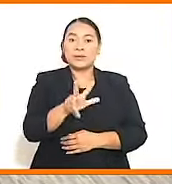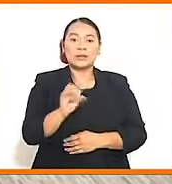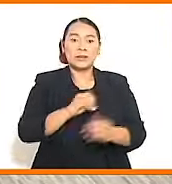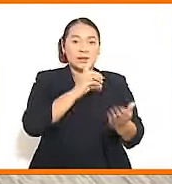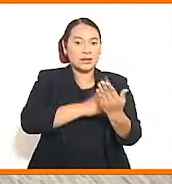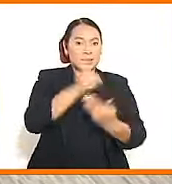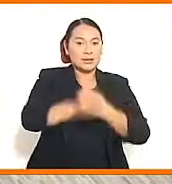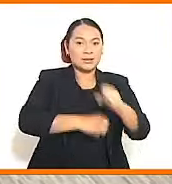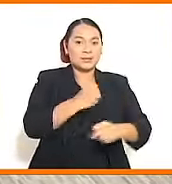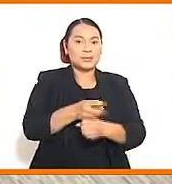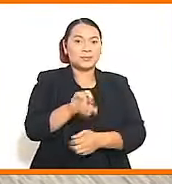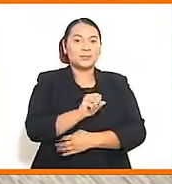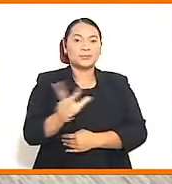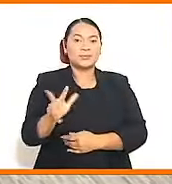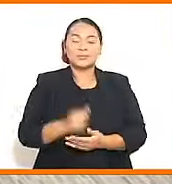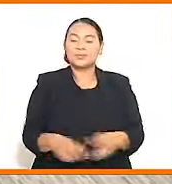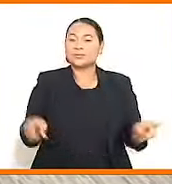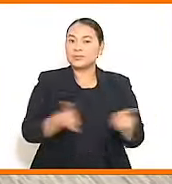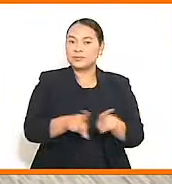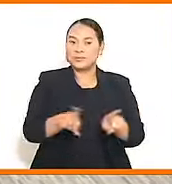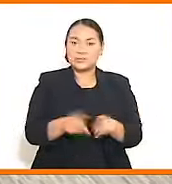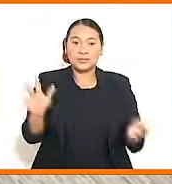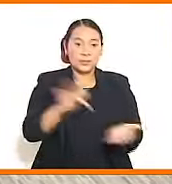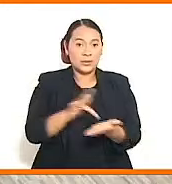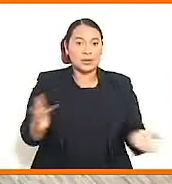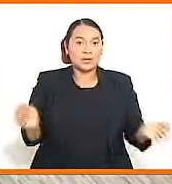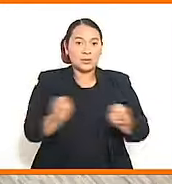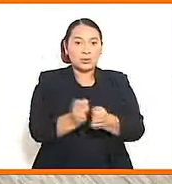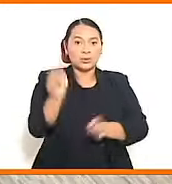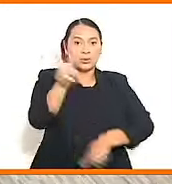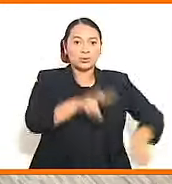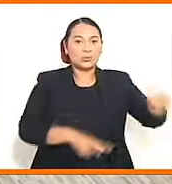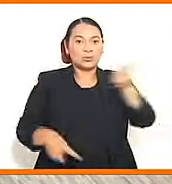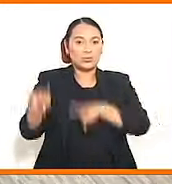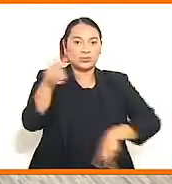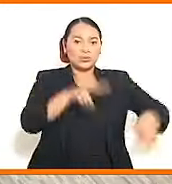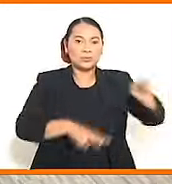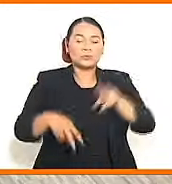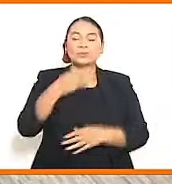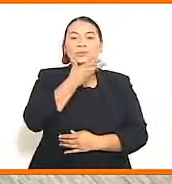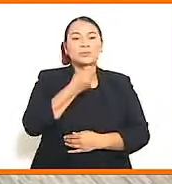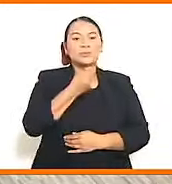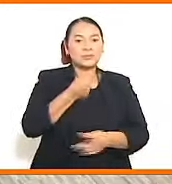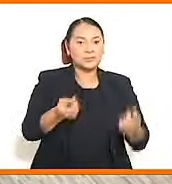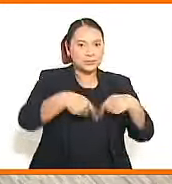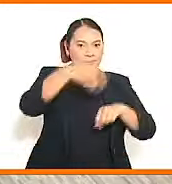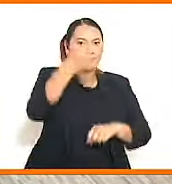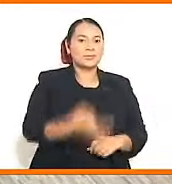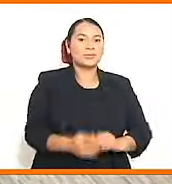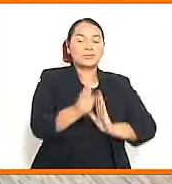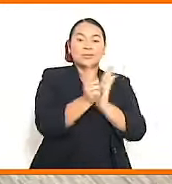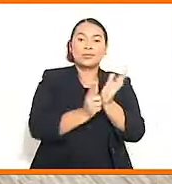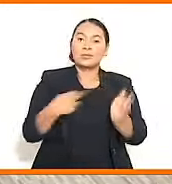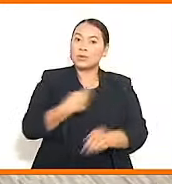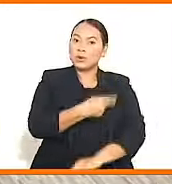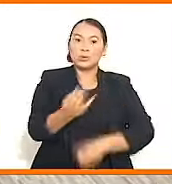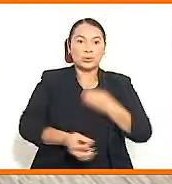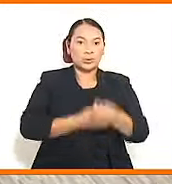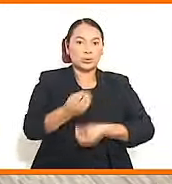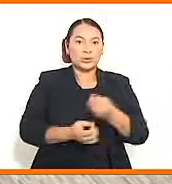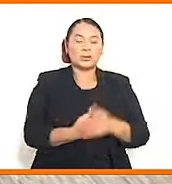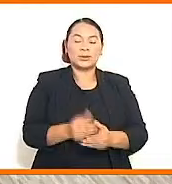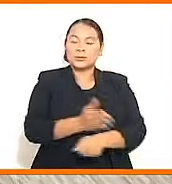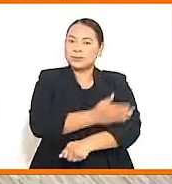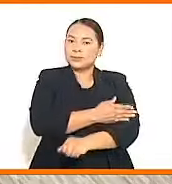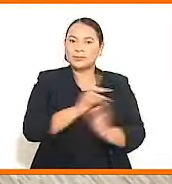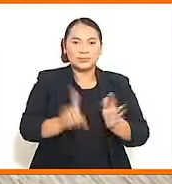año 2023. También agradecemos la compañía de nuestro auditor y notario, quienes están para dar fe y la caridad a nuestros sorteos. Y antes